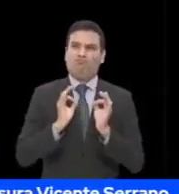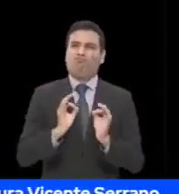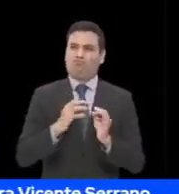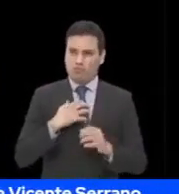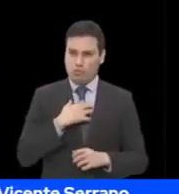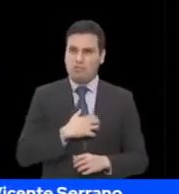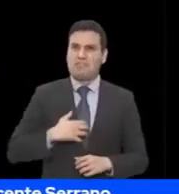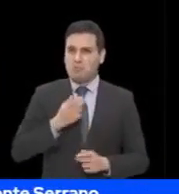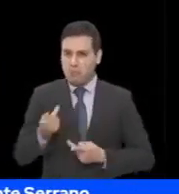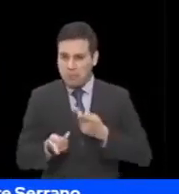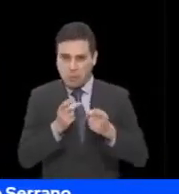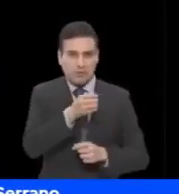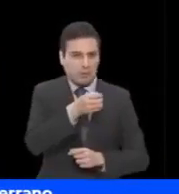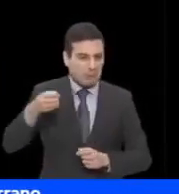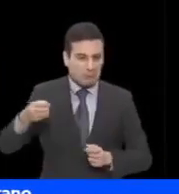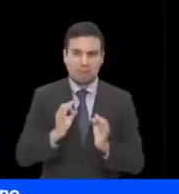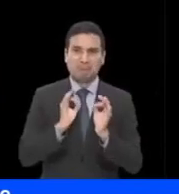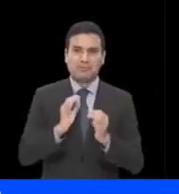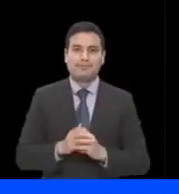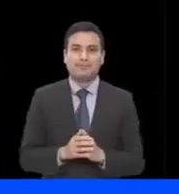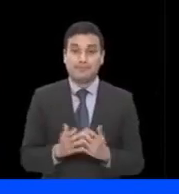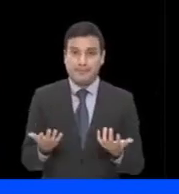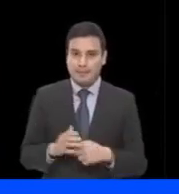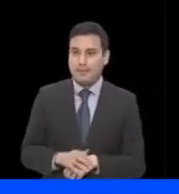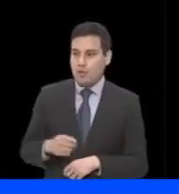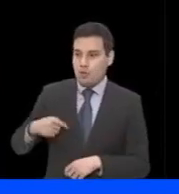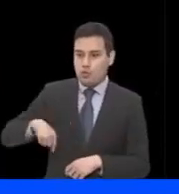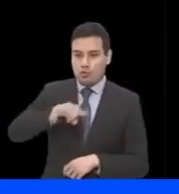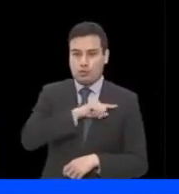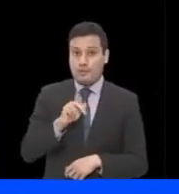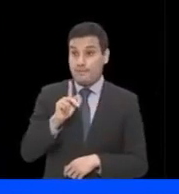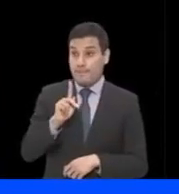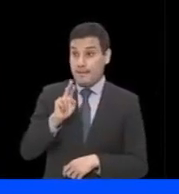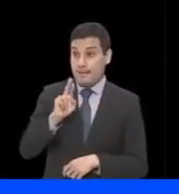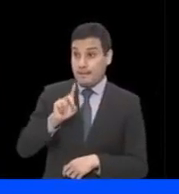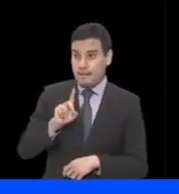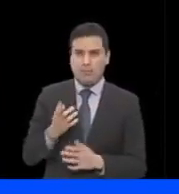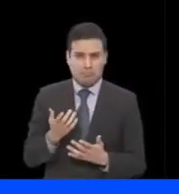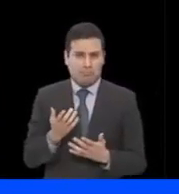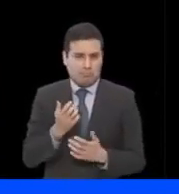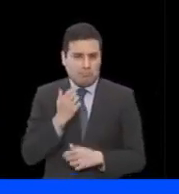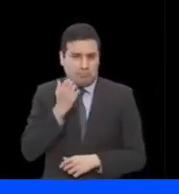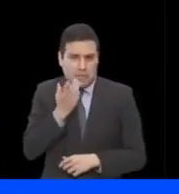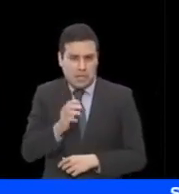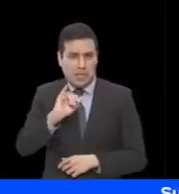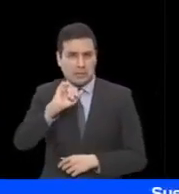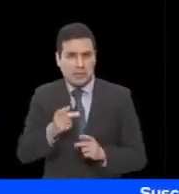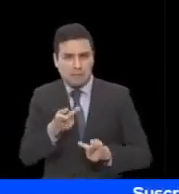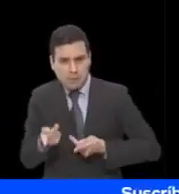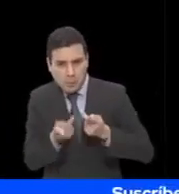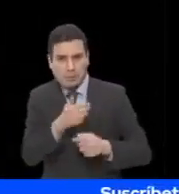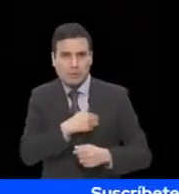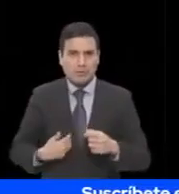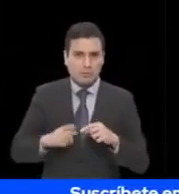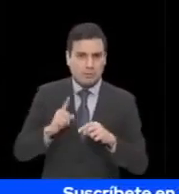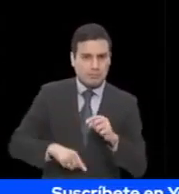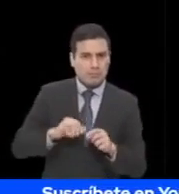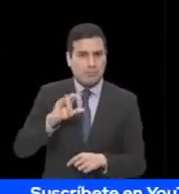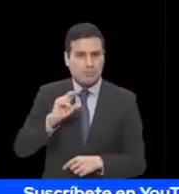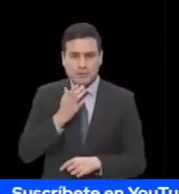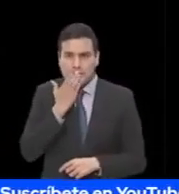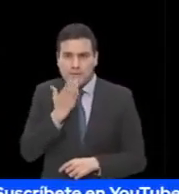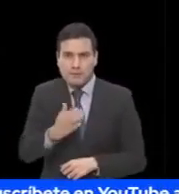que en el PRD, que votamos a favor de que exista este ejercicio de revocación de mandato, en este momento sentimos